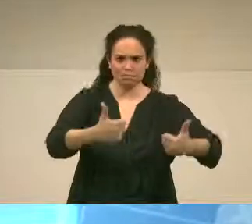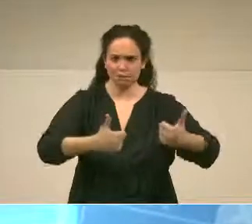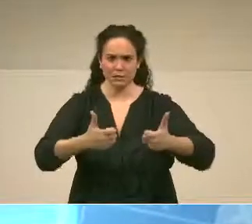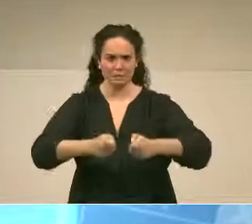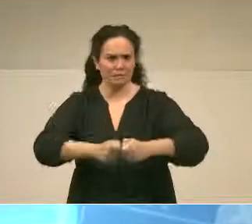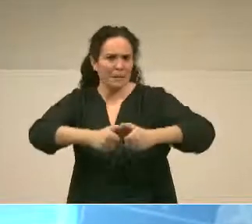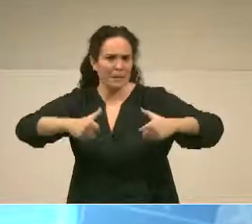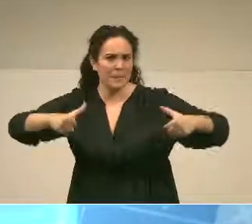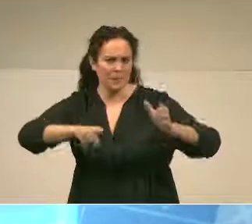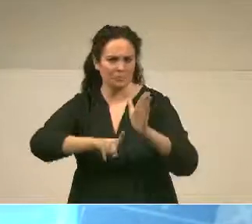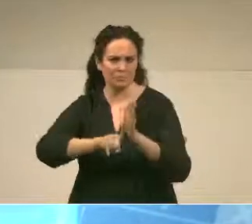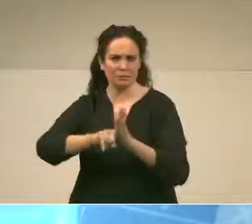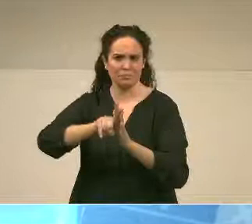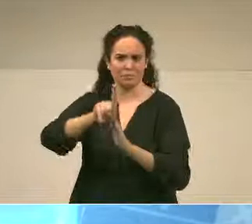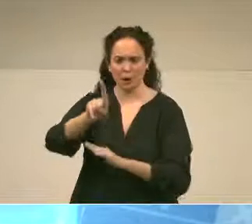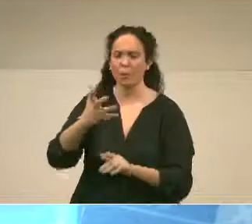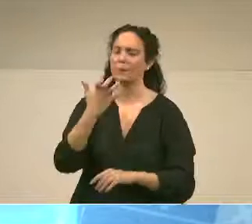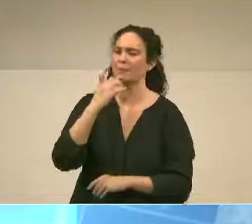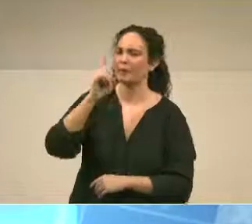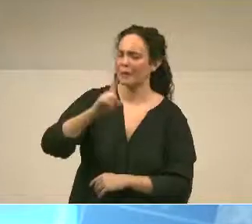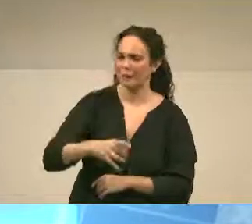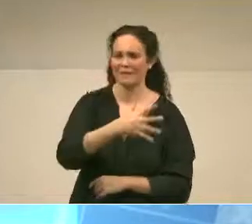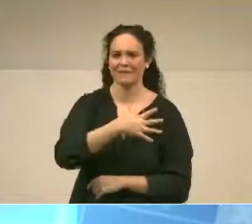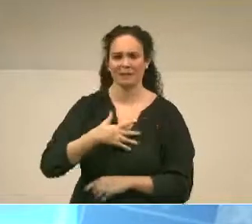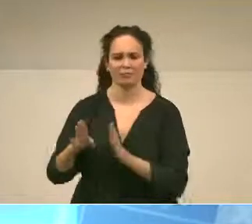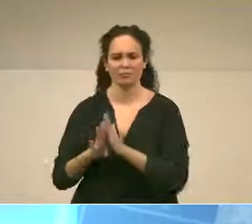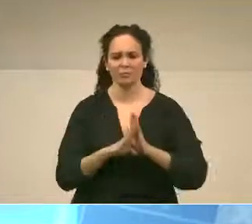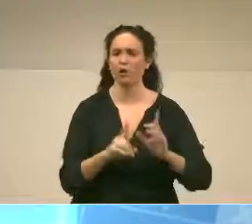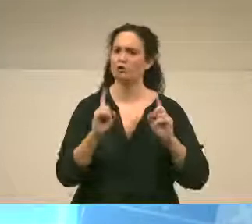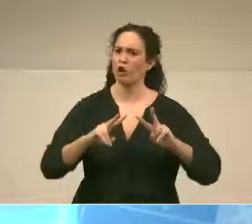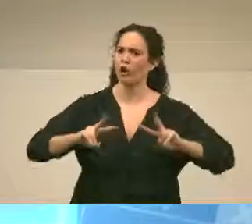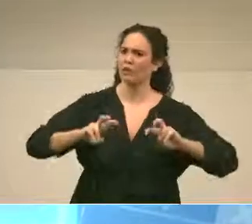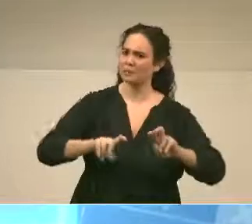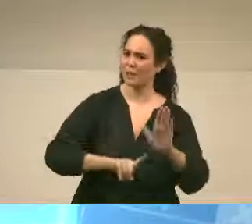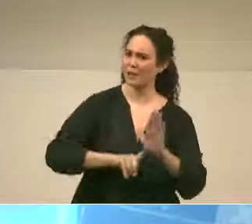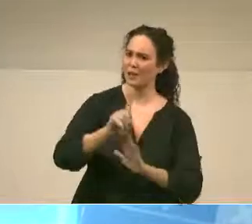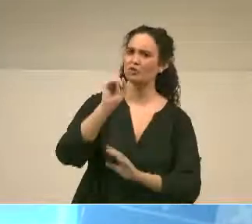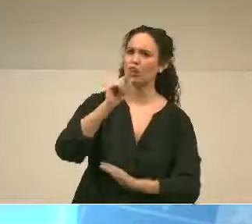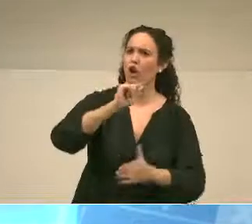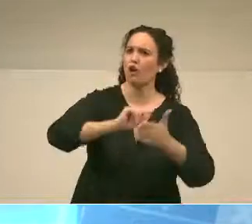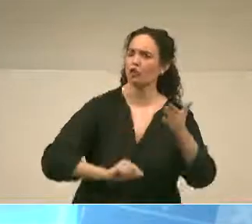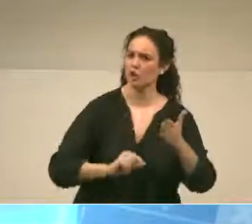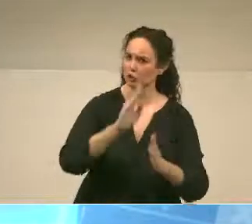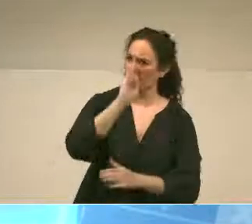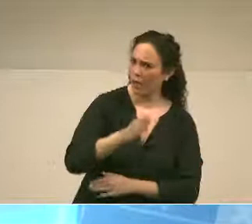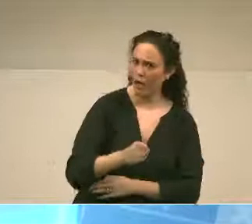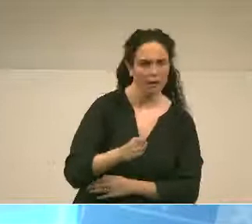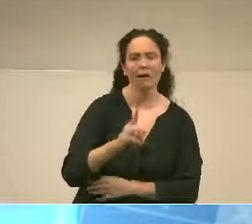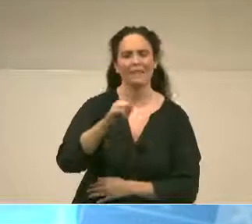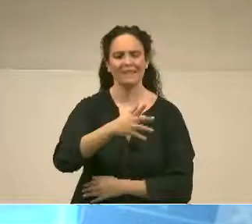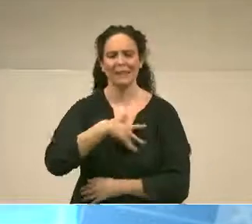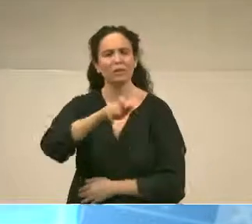también la I+D no se realice solamente a través de contratos directos, sino que tengamos personas incorporadas, bien